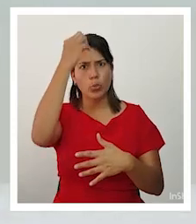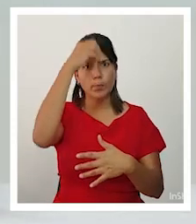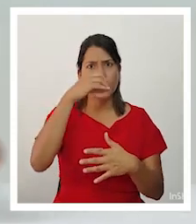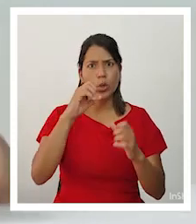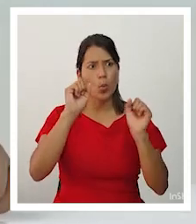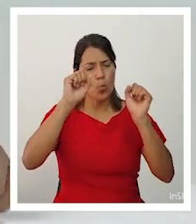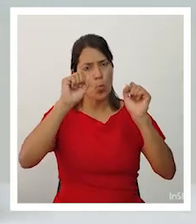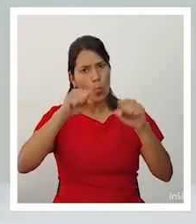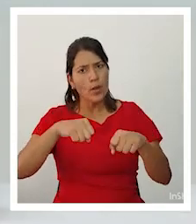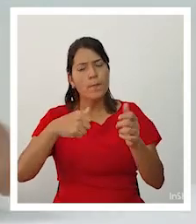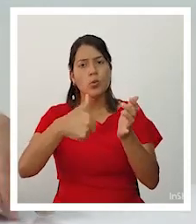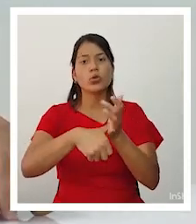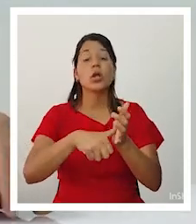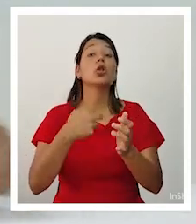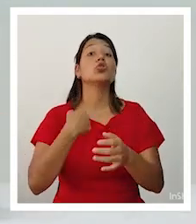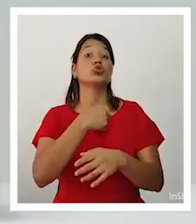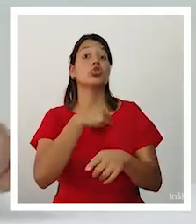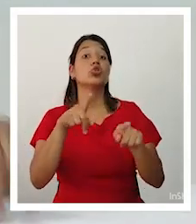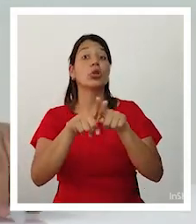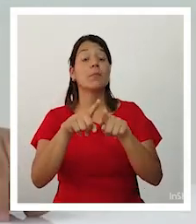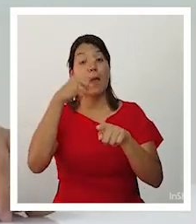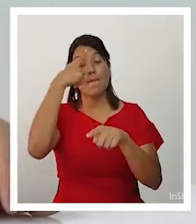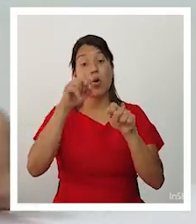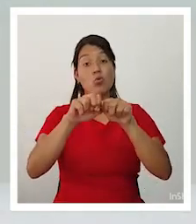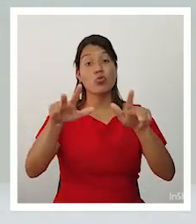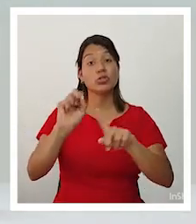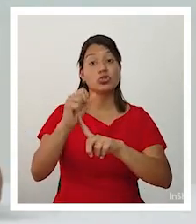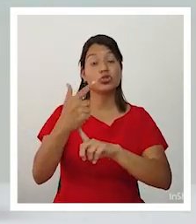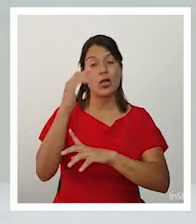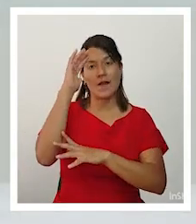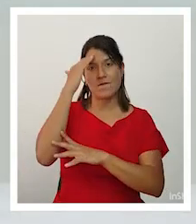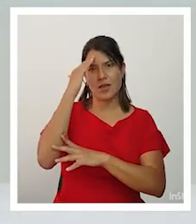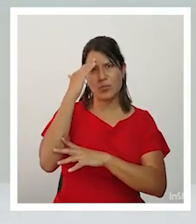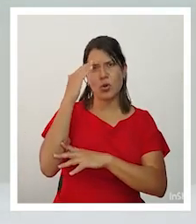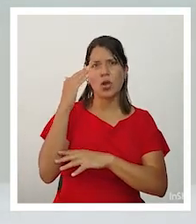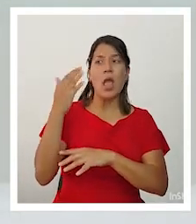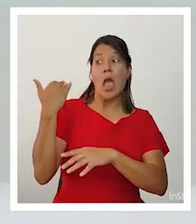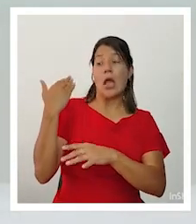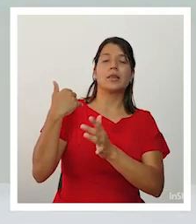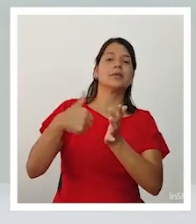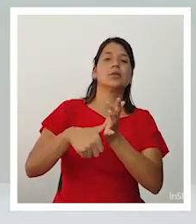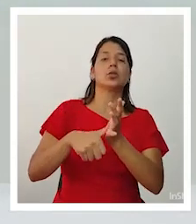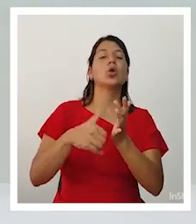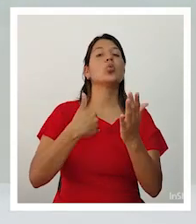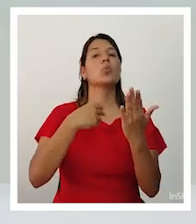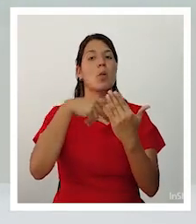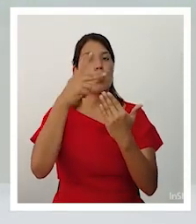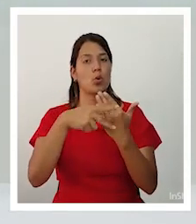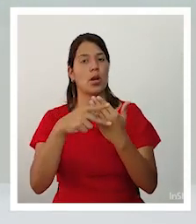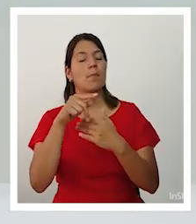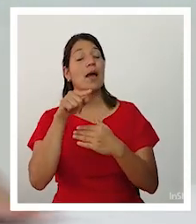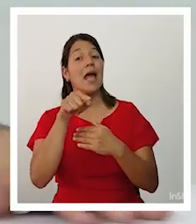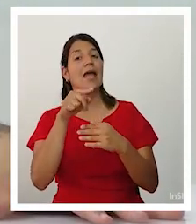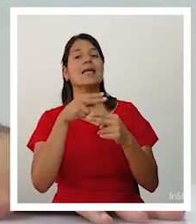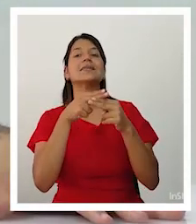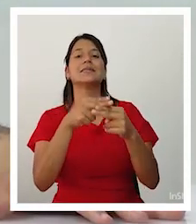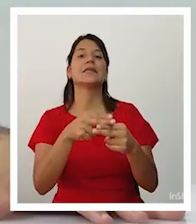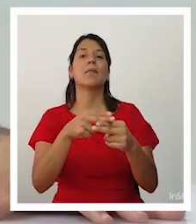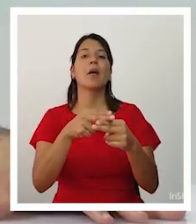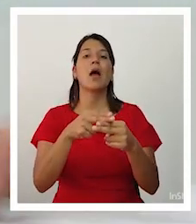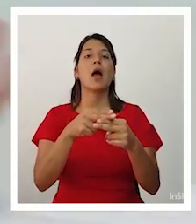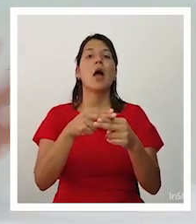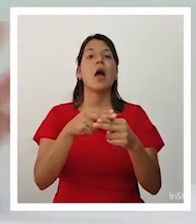través también de la plataforma de Facebook tuvimos un programa en lo que fue en las pasadas elecciones, en donde se llama Politiqueando